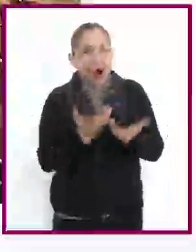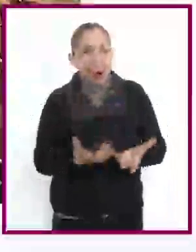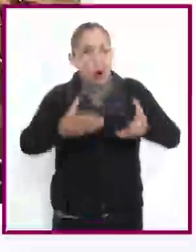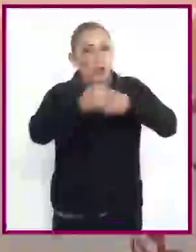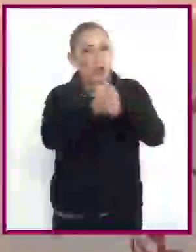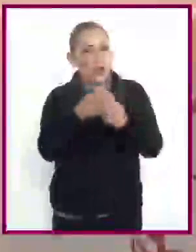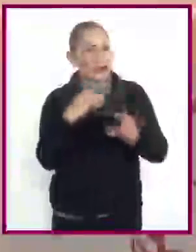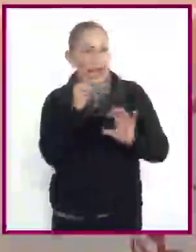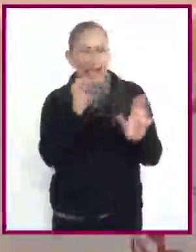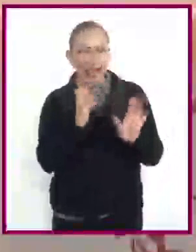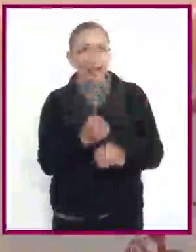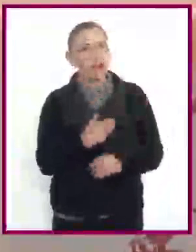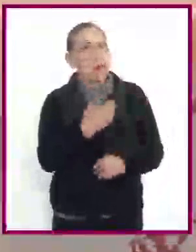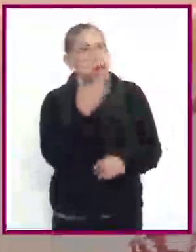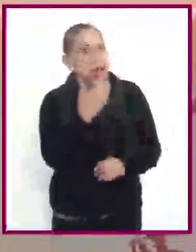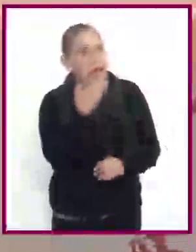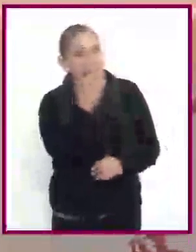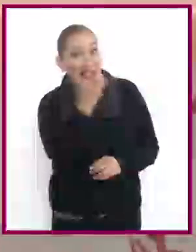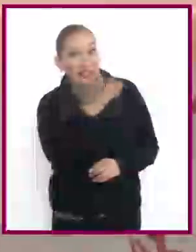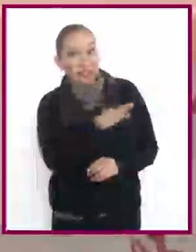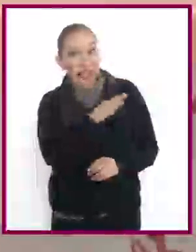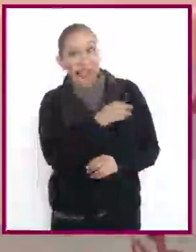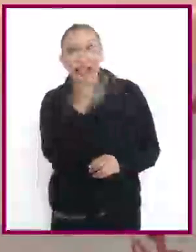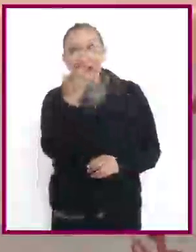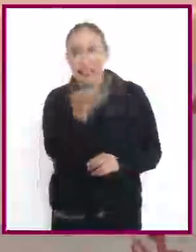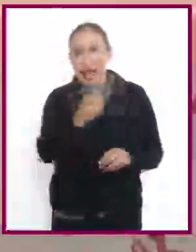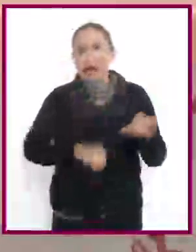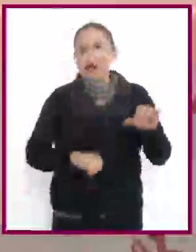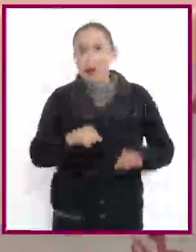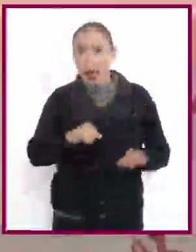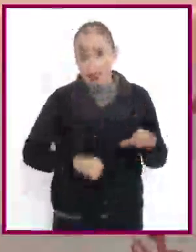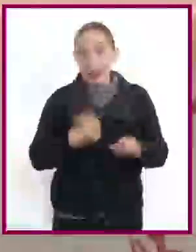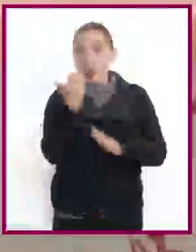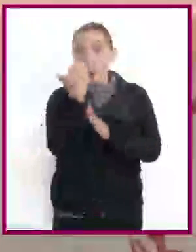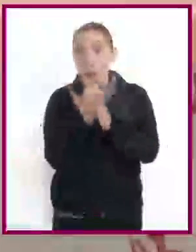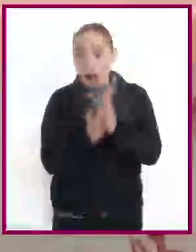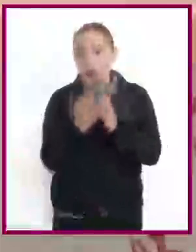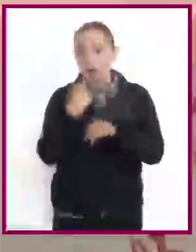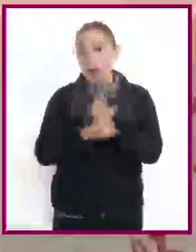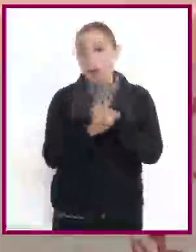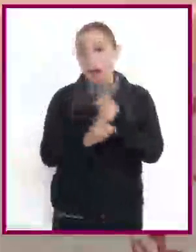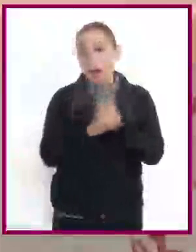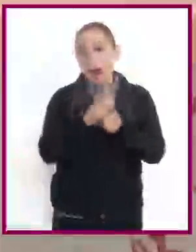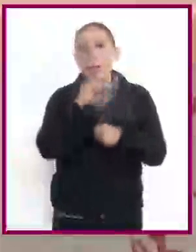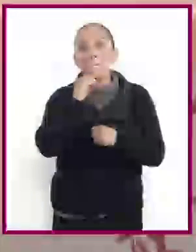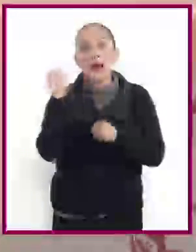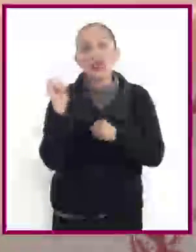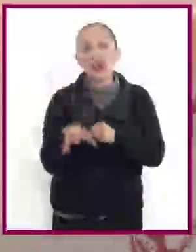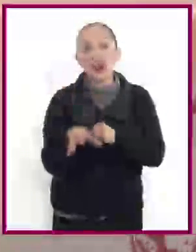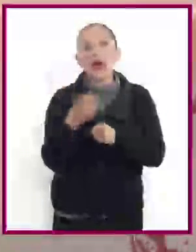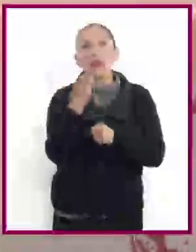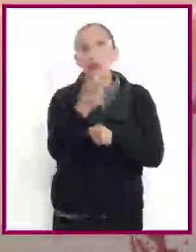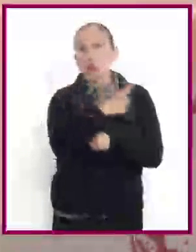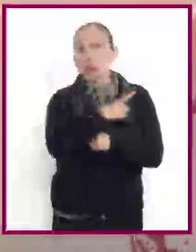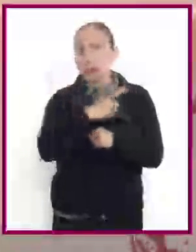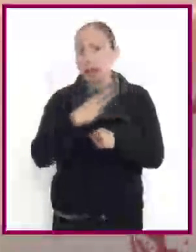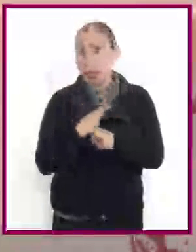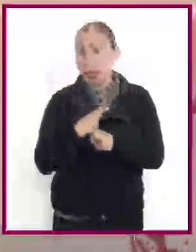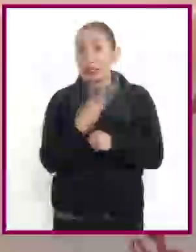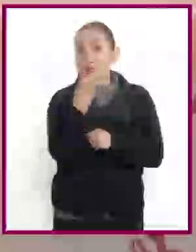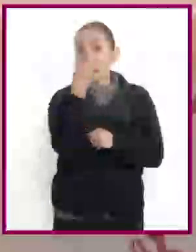pasando súper recontra mega bien. Hola, Trali. Bueno, pues estoy muy contento porque hoy compré comida sin